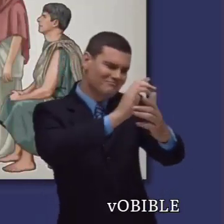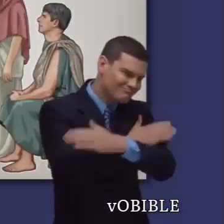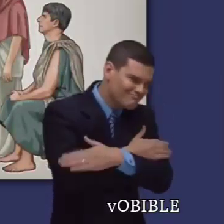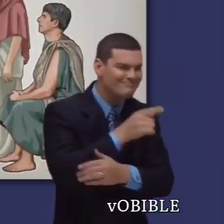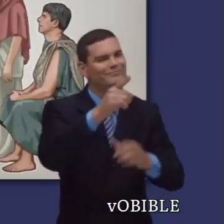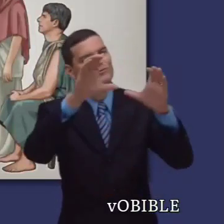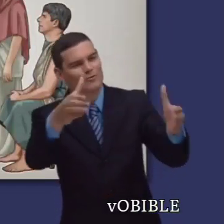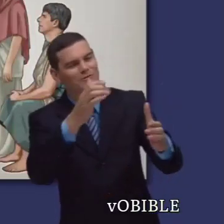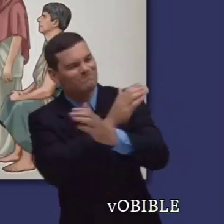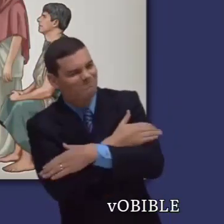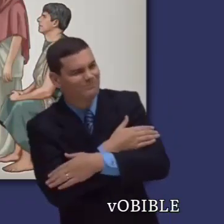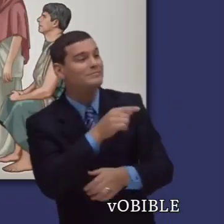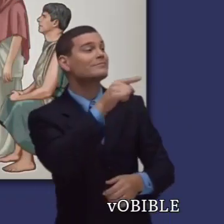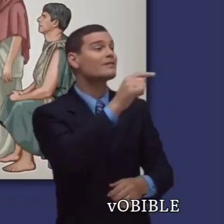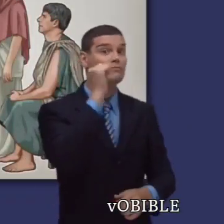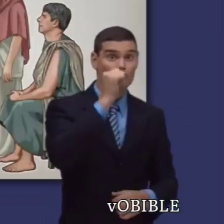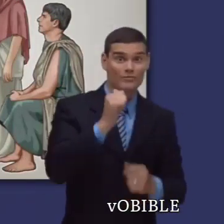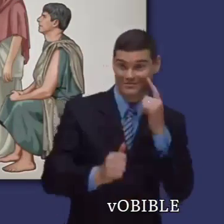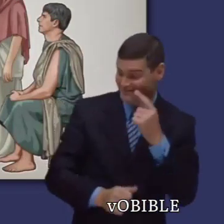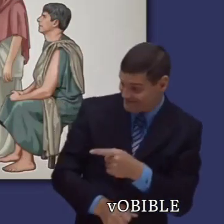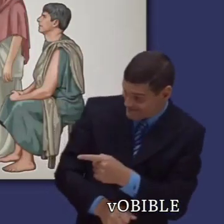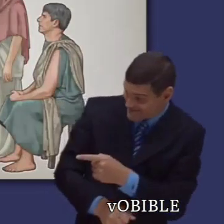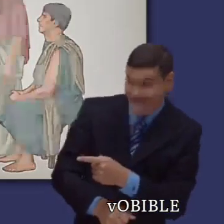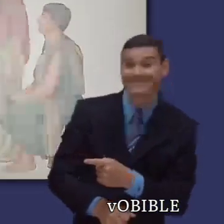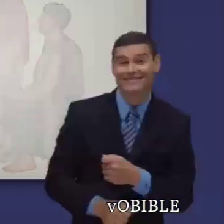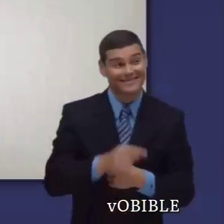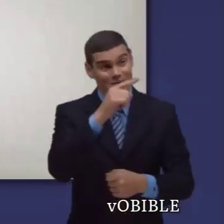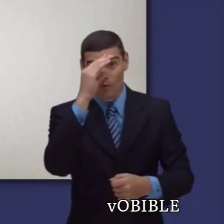reúnen en su casa, entre ellos Apfia y Arquipo.